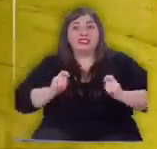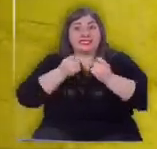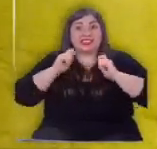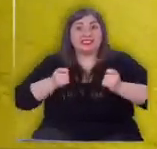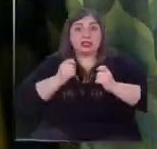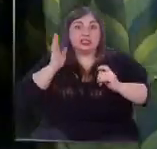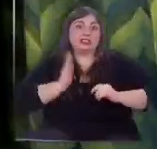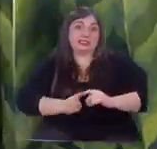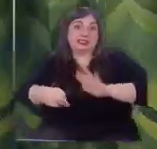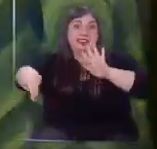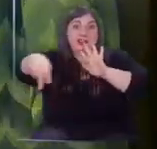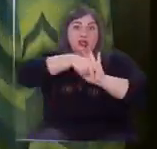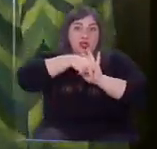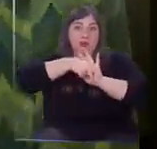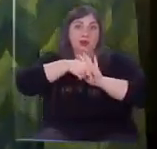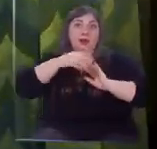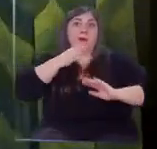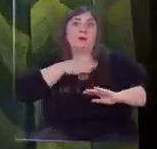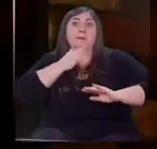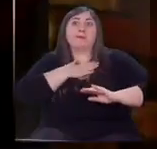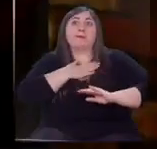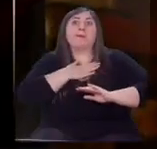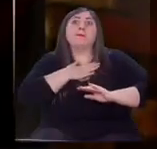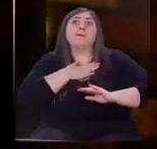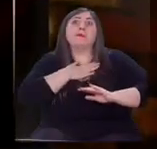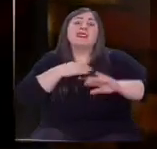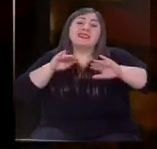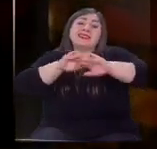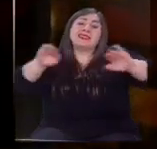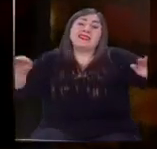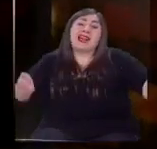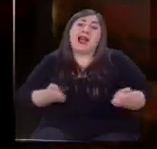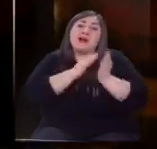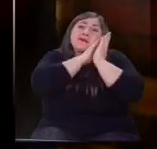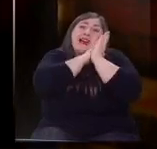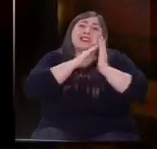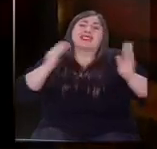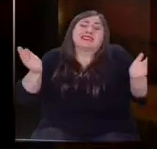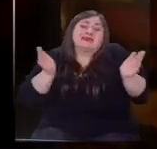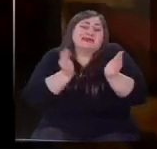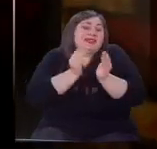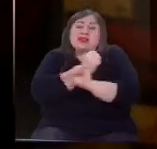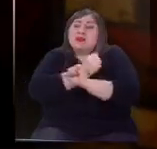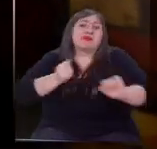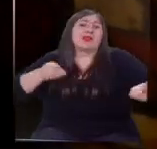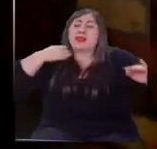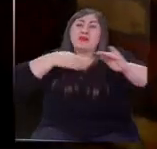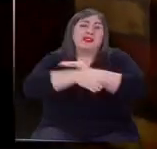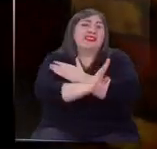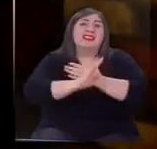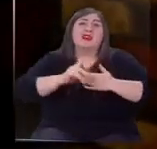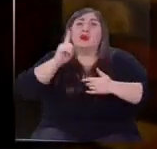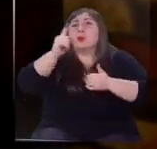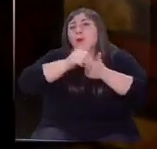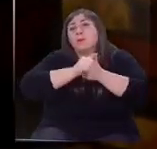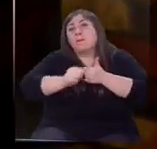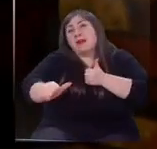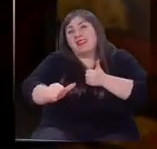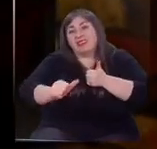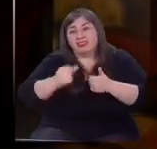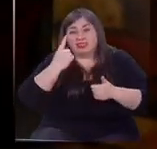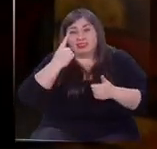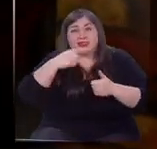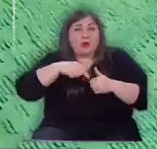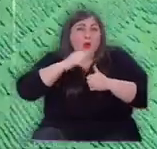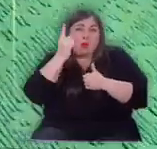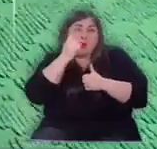seguir las normas. Mira, mi dormitorio es tan pequeño que no podemos tener un metro de diferencia.